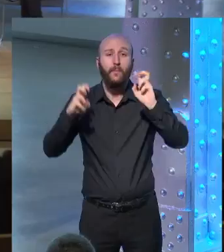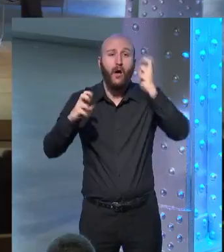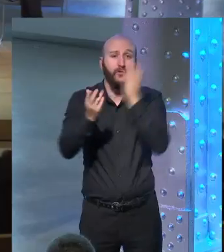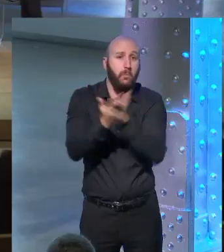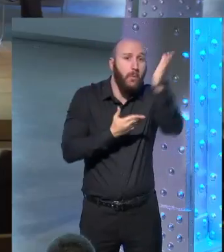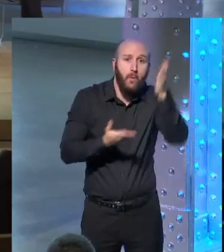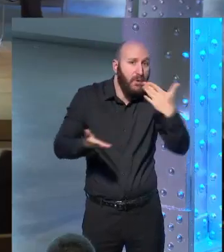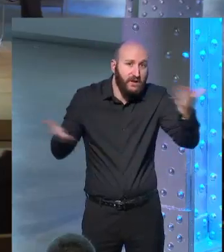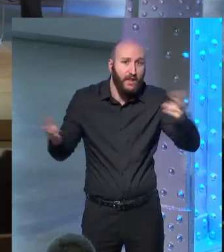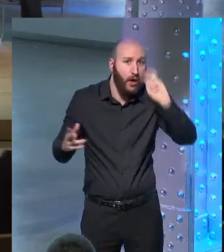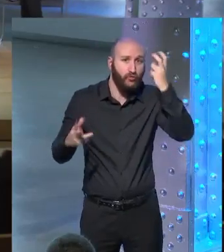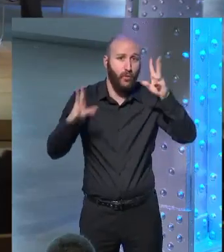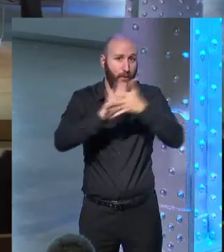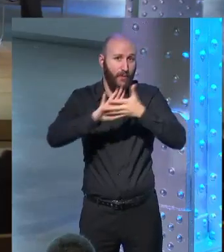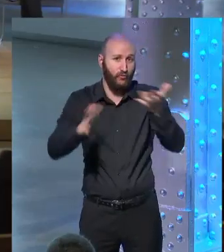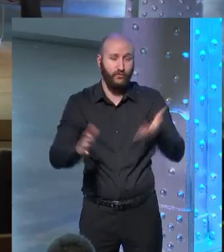nada. No.